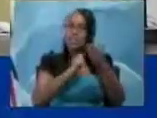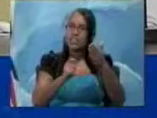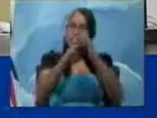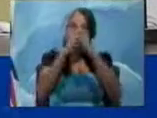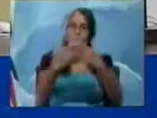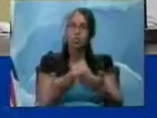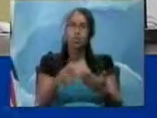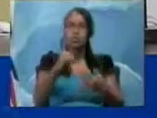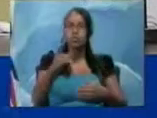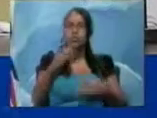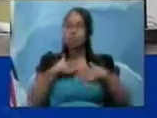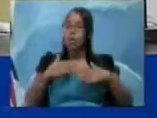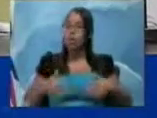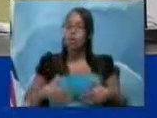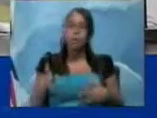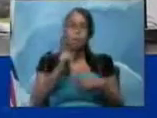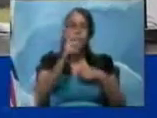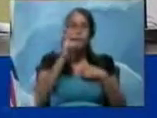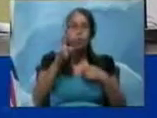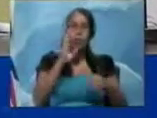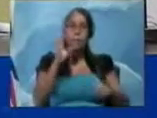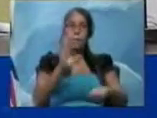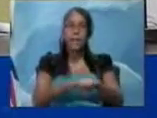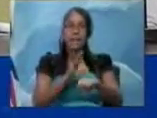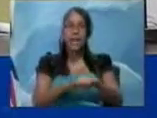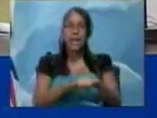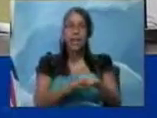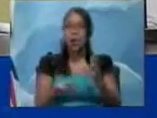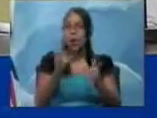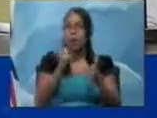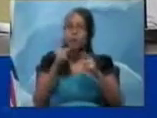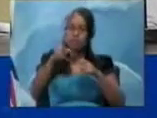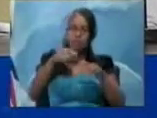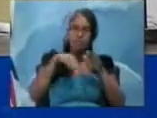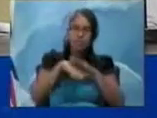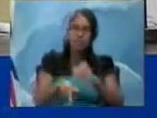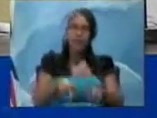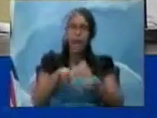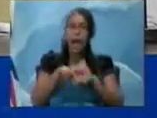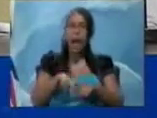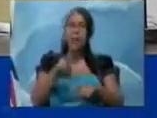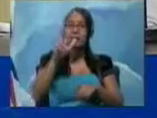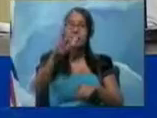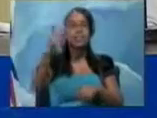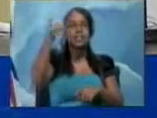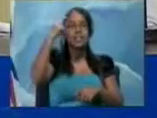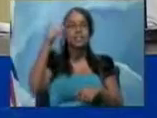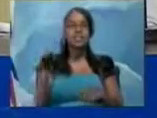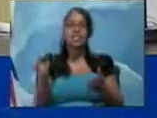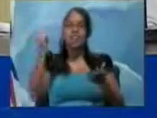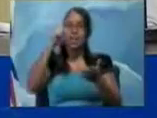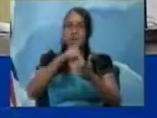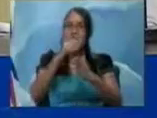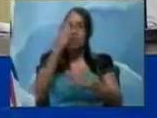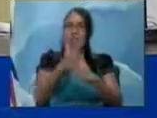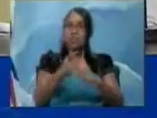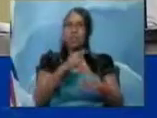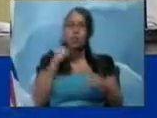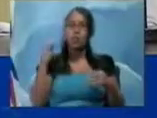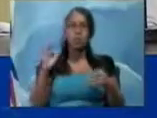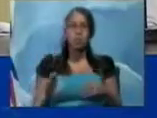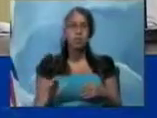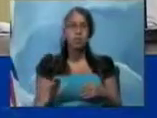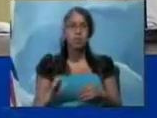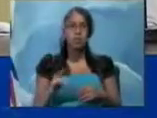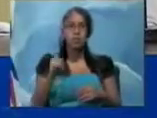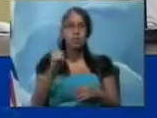no vio corrupción aunque fue sepultado al tercer día se levantó de entre los muertos y